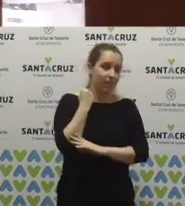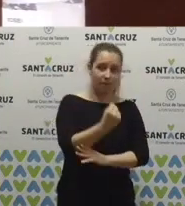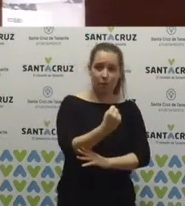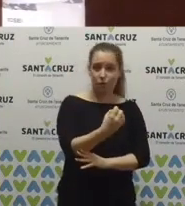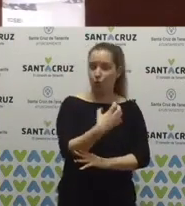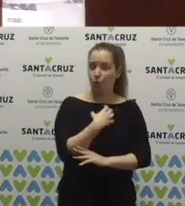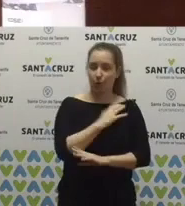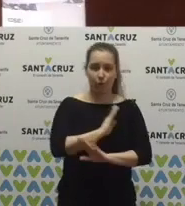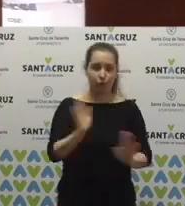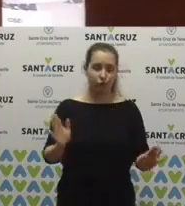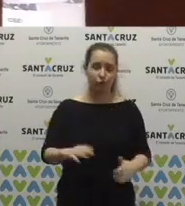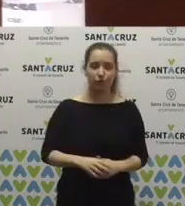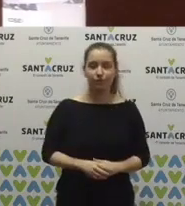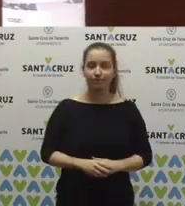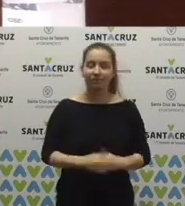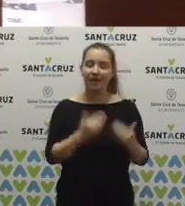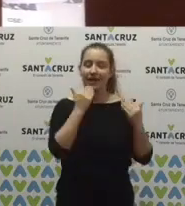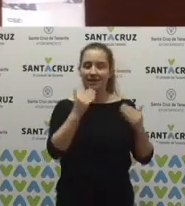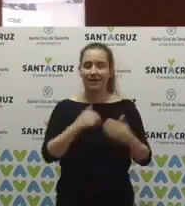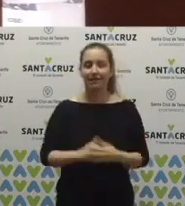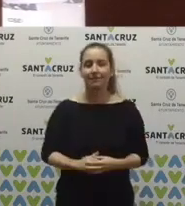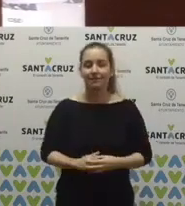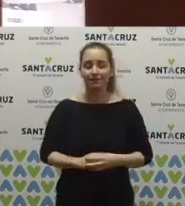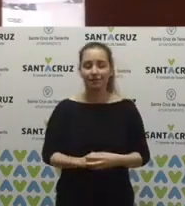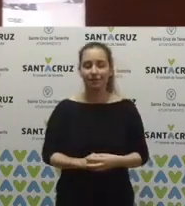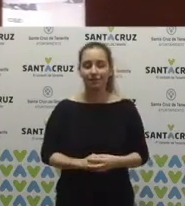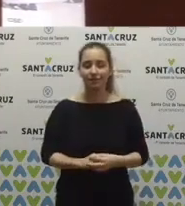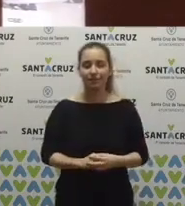apoyo esta emoción de nacer